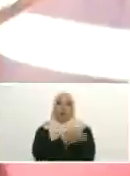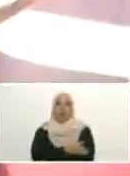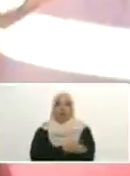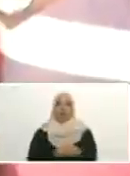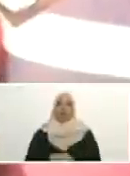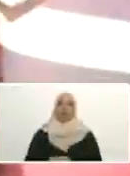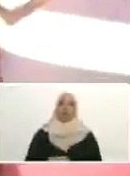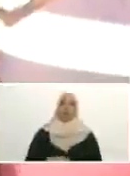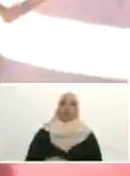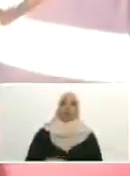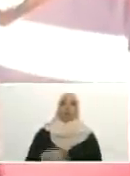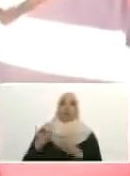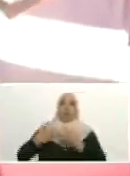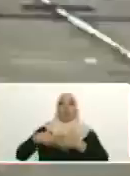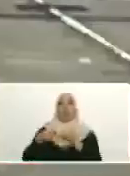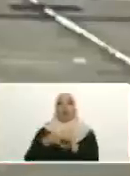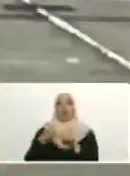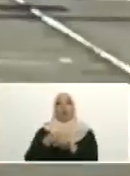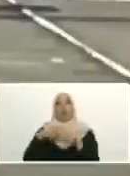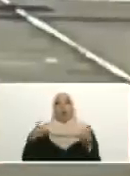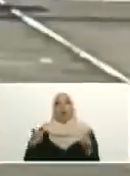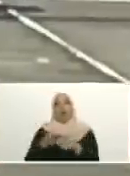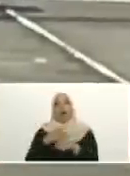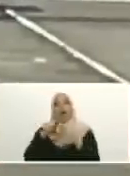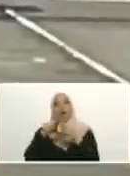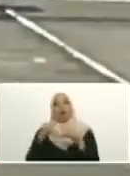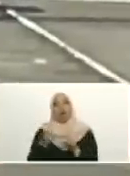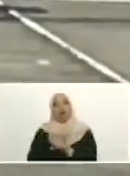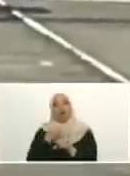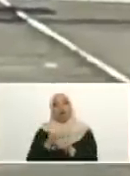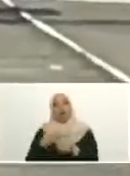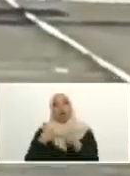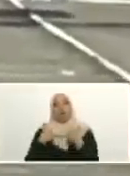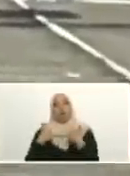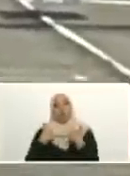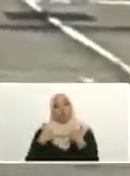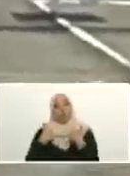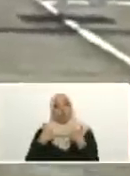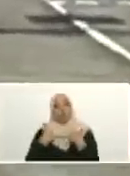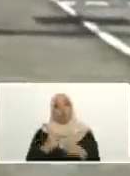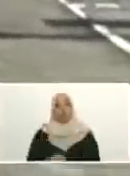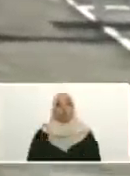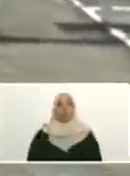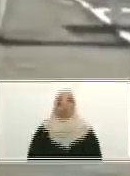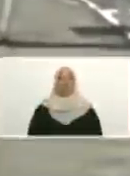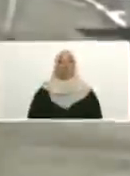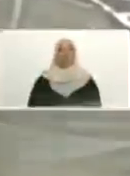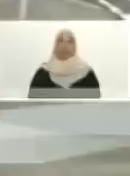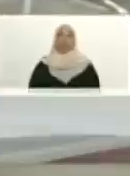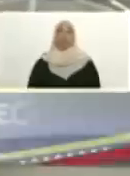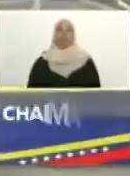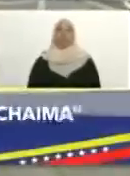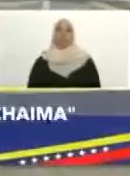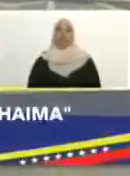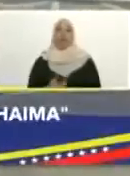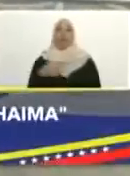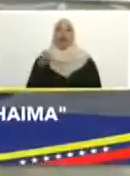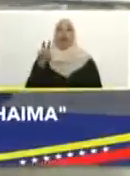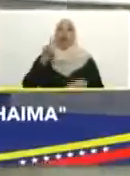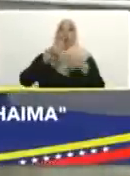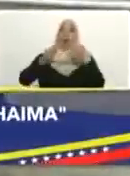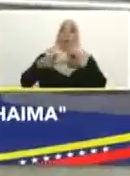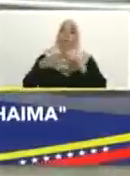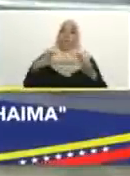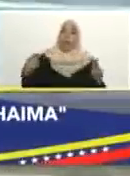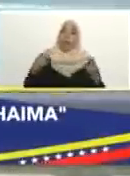recuperar PDVSA, el petróleo, el gas, la refinería, todo, recuperarlo con esfuerzo propio. ¿Por amor a quién? A Venezuela. Y a la porque patria. Esta